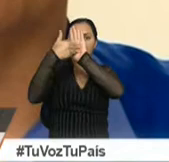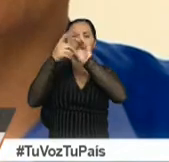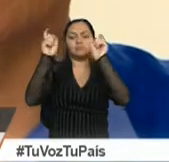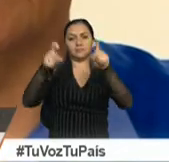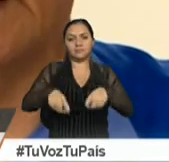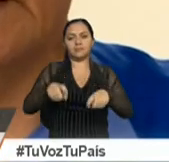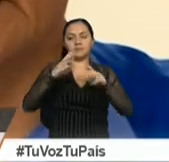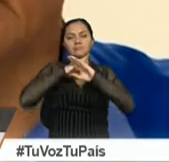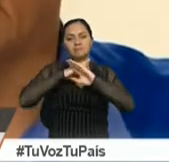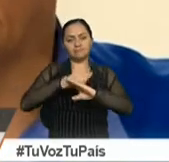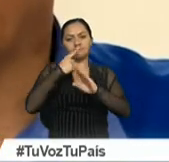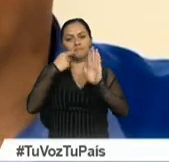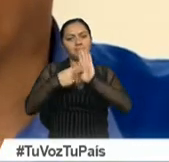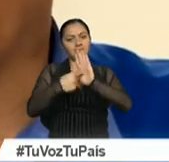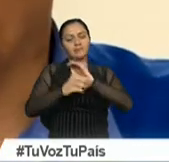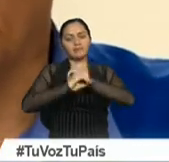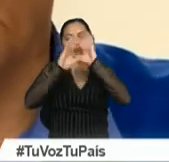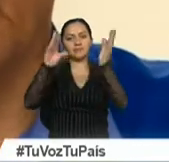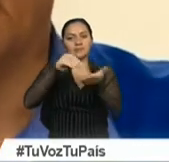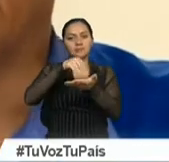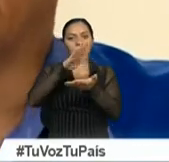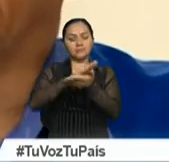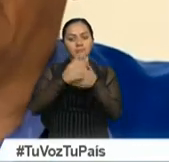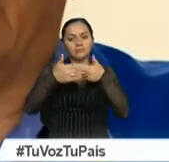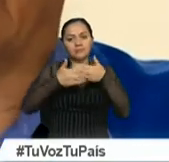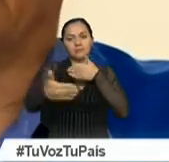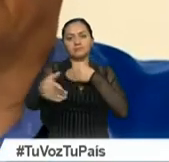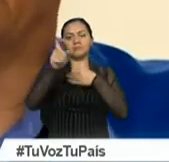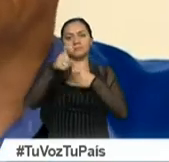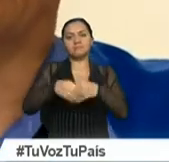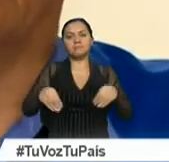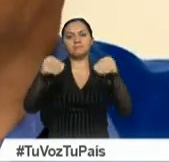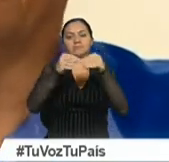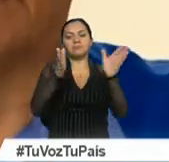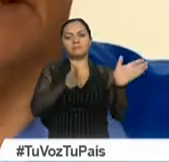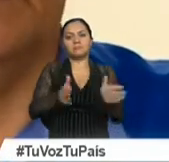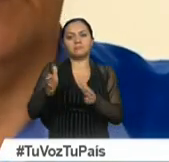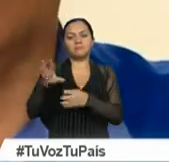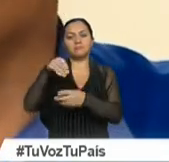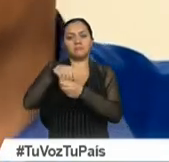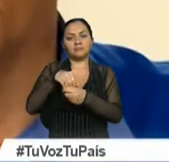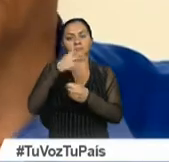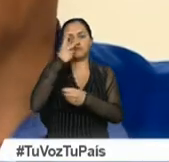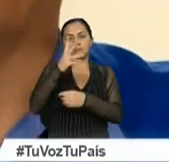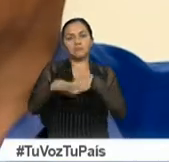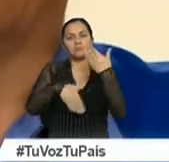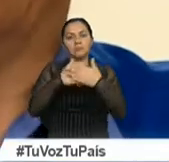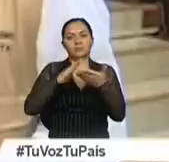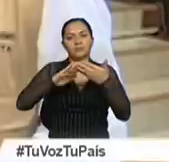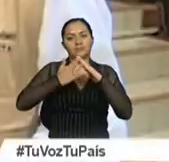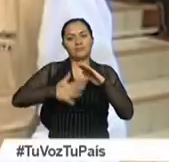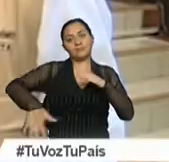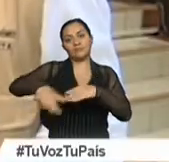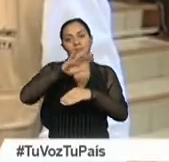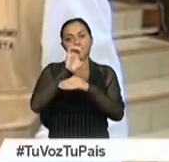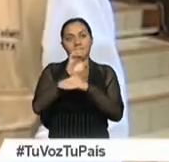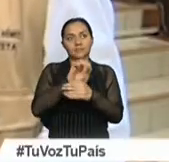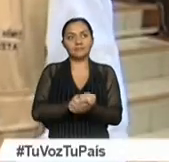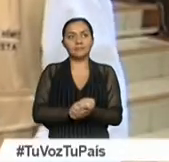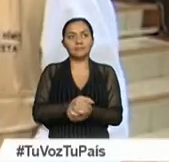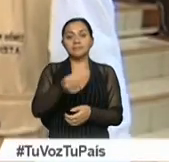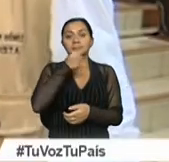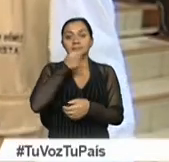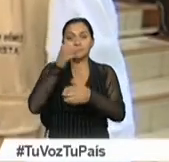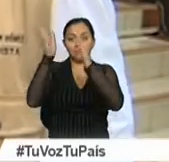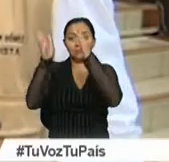deben considerar que este es producto de una acción afirmativa de la comunidad ecuatoriana. Para el periodista